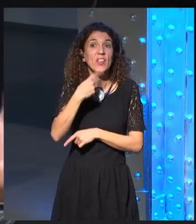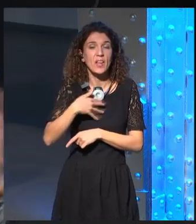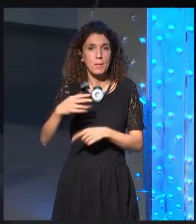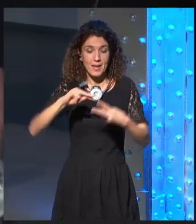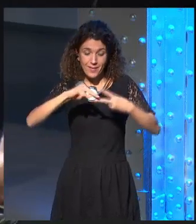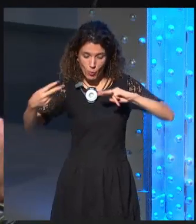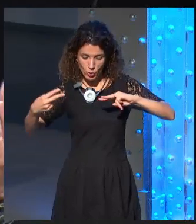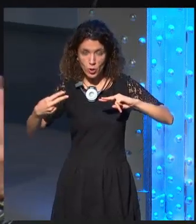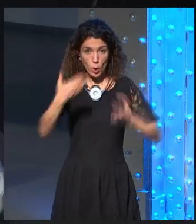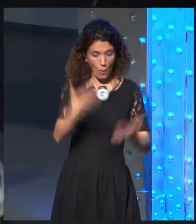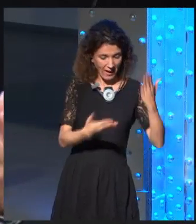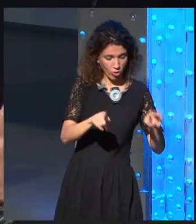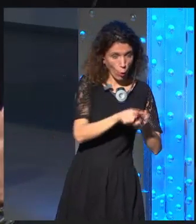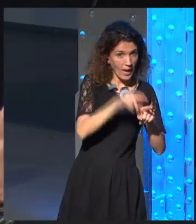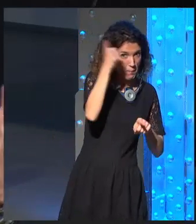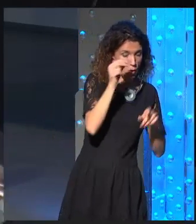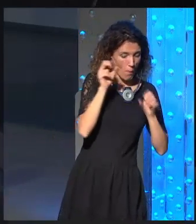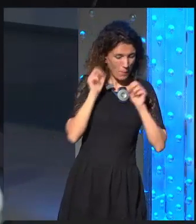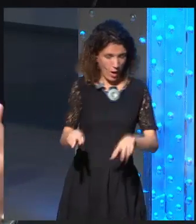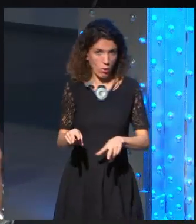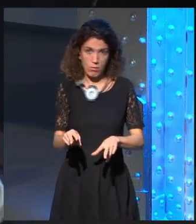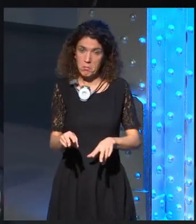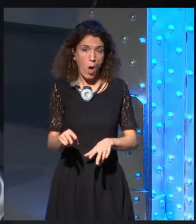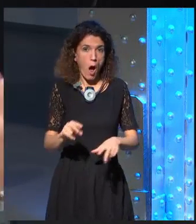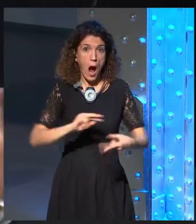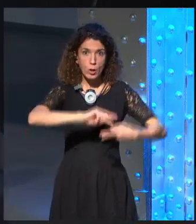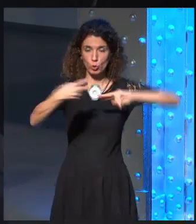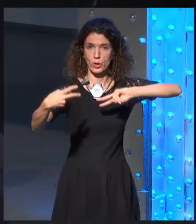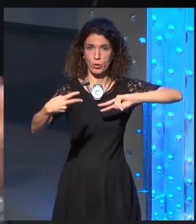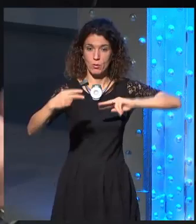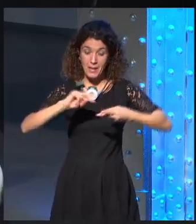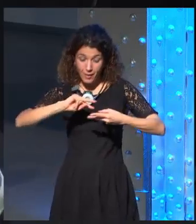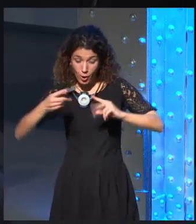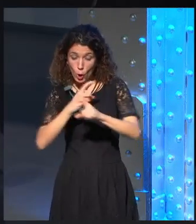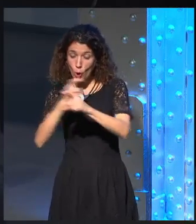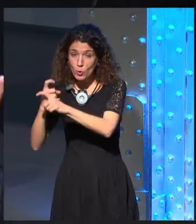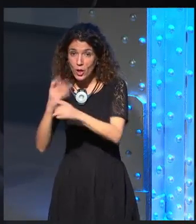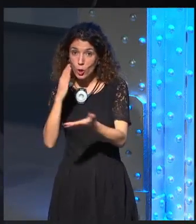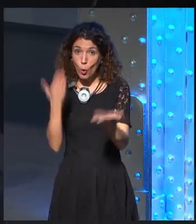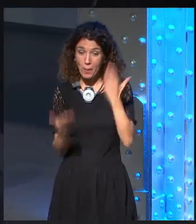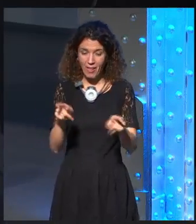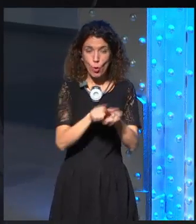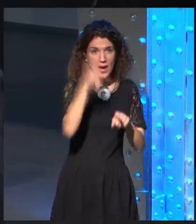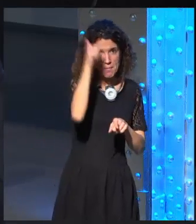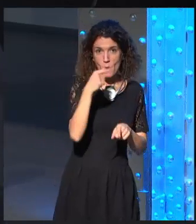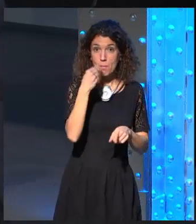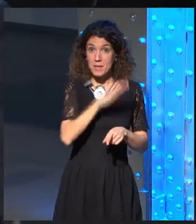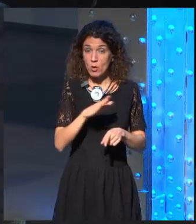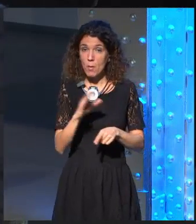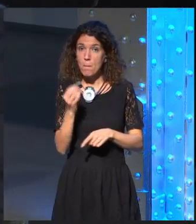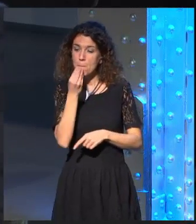ser peores que los de mi hermano, pero fue exactamente al contrario. Mis telómeros estaban en mejor estado que los de mi hermano. Entonces, es